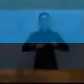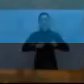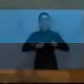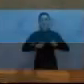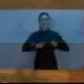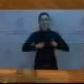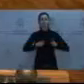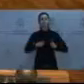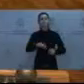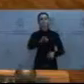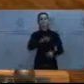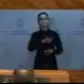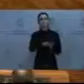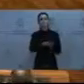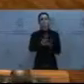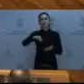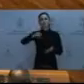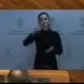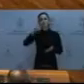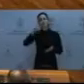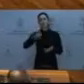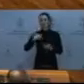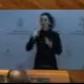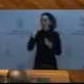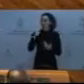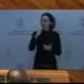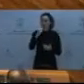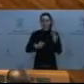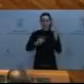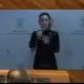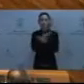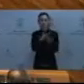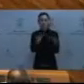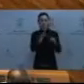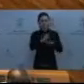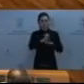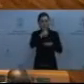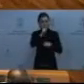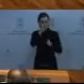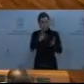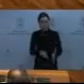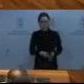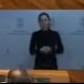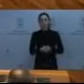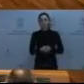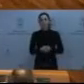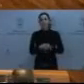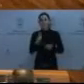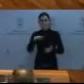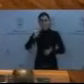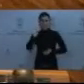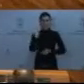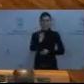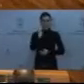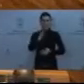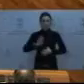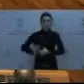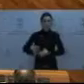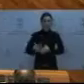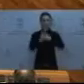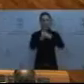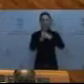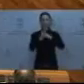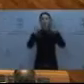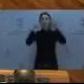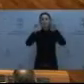Tiene la palabra. Sí, gracias, señor presidente. Buenos días, señor consejero. Esta interpelación sobre la enseñanza